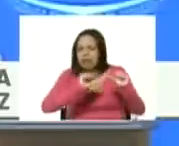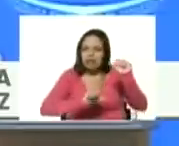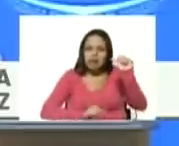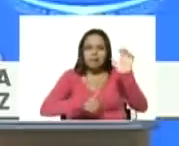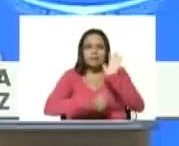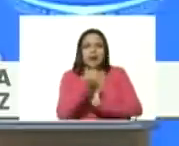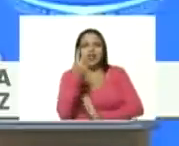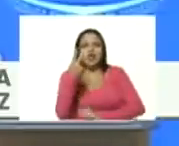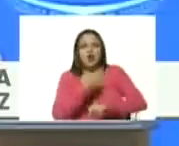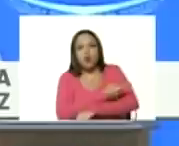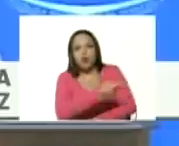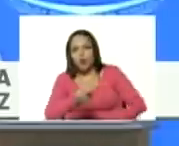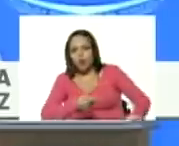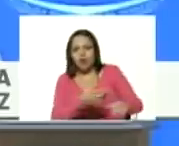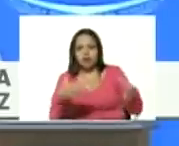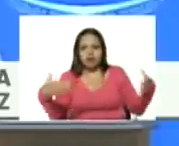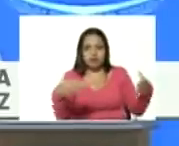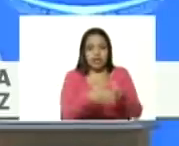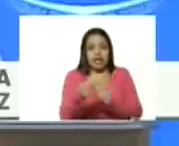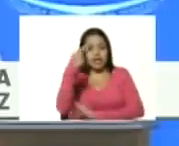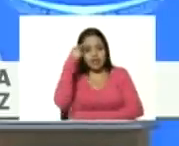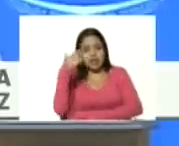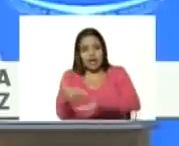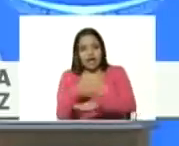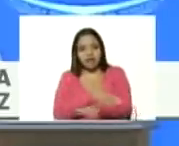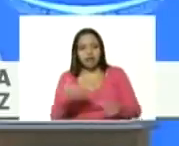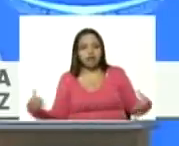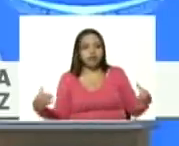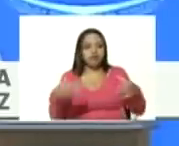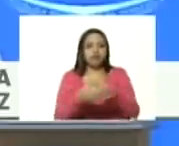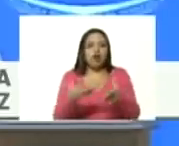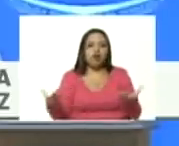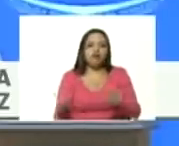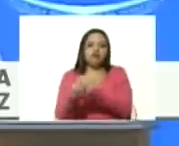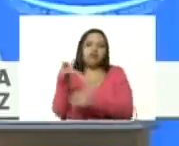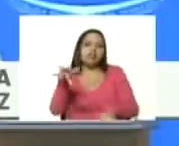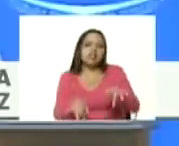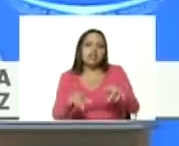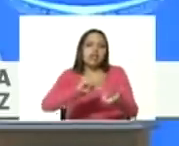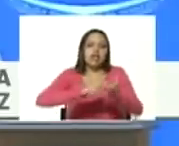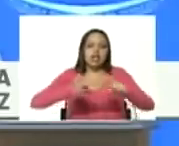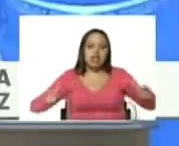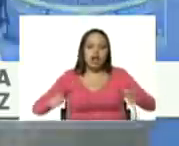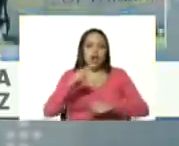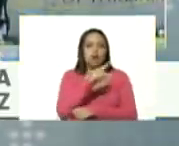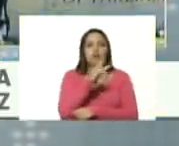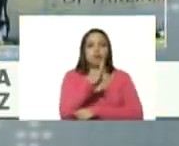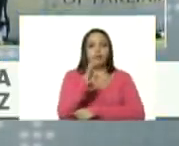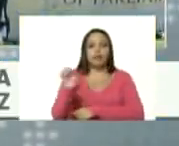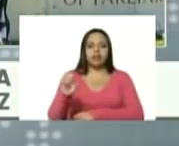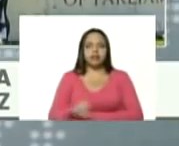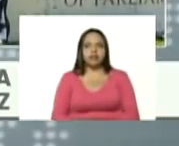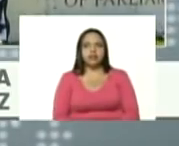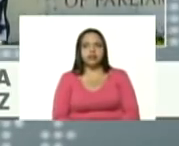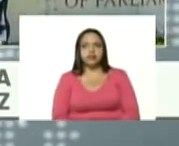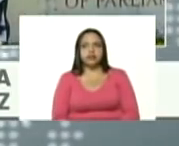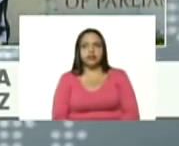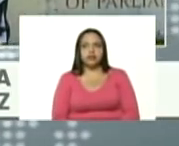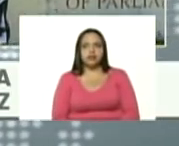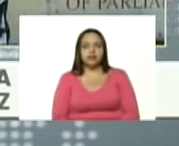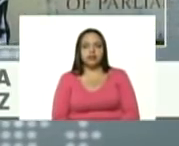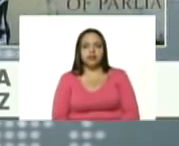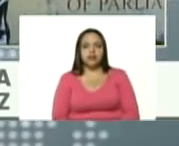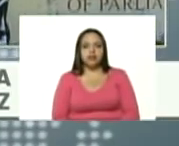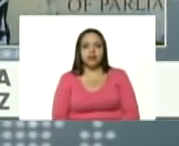de 2 horas de duración. El día previo nos habíamos reunido con el secretario general de la UIP, el señor Martín Chungón, también una reunión de